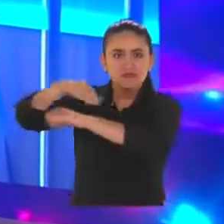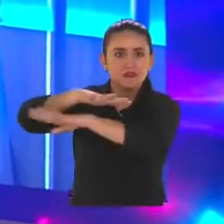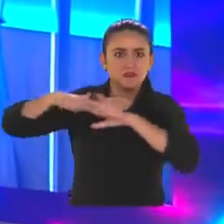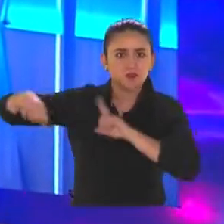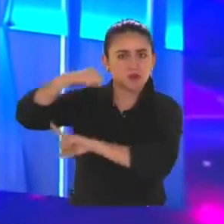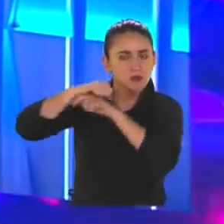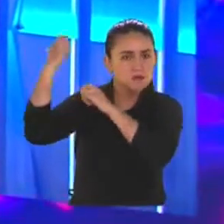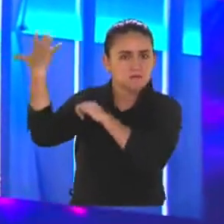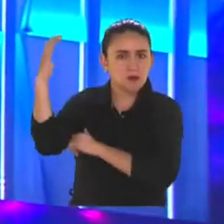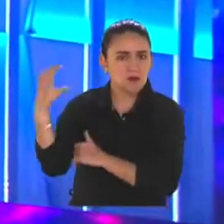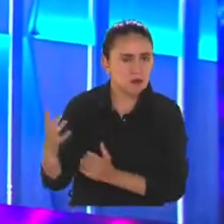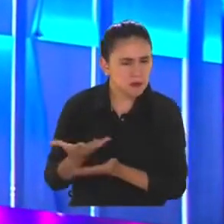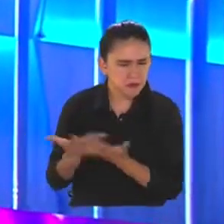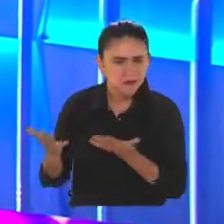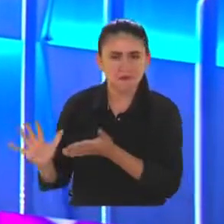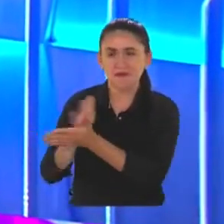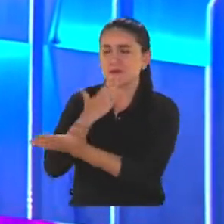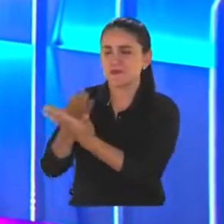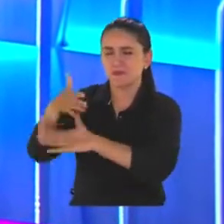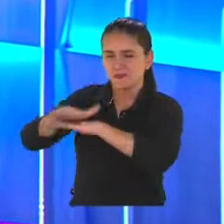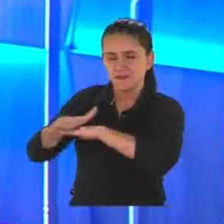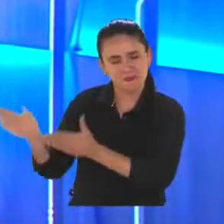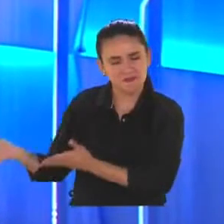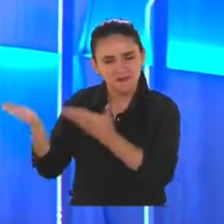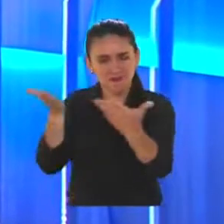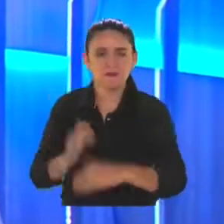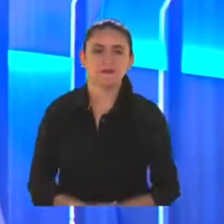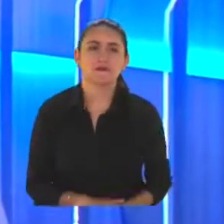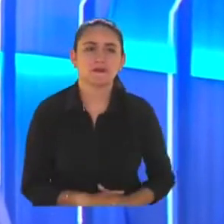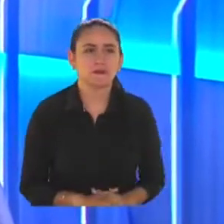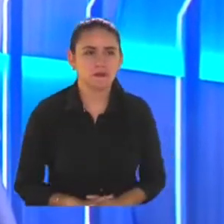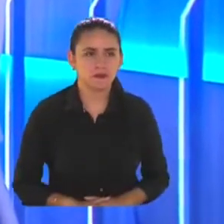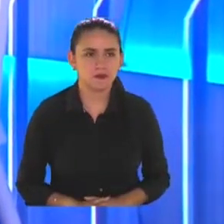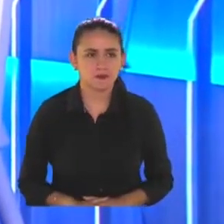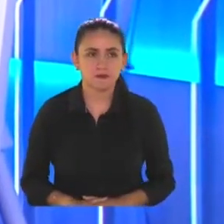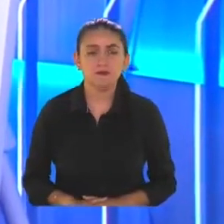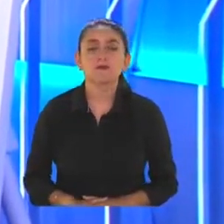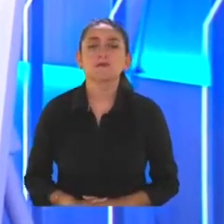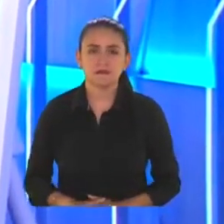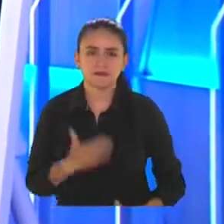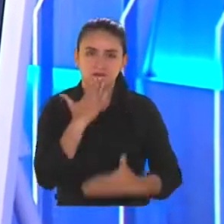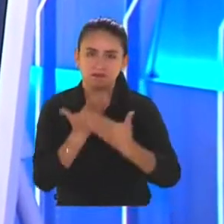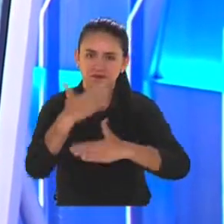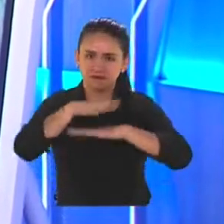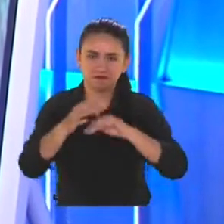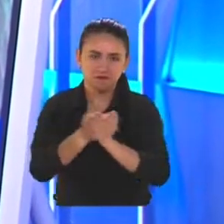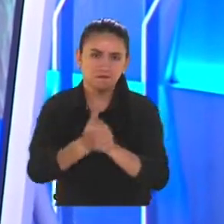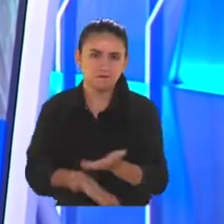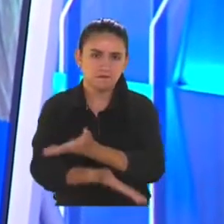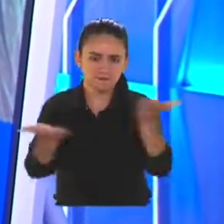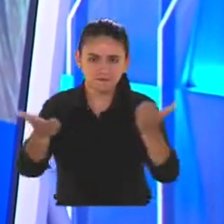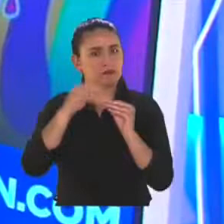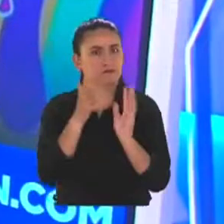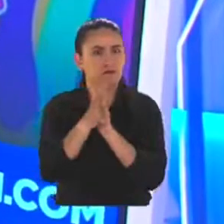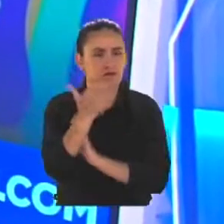internacional. Felipe, muy buenas tardes, qué gusto saludarlo y bueno, ¿con qué vamos a arrancar hoy? Adelante. Daniela, muy buenas tardes para usted y para todos nuestros televidentes.